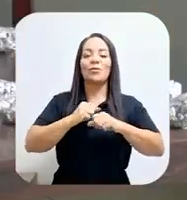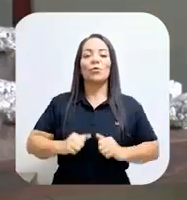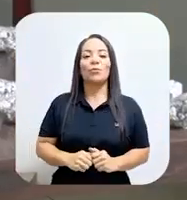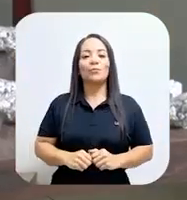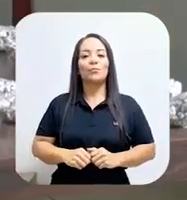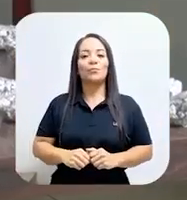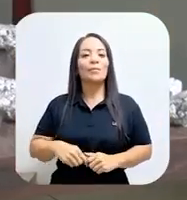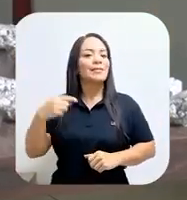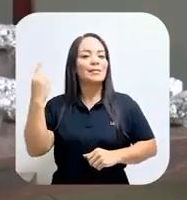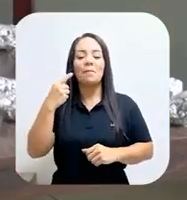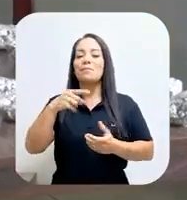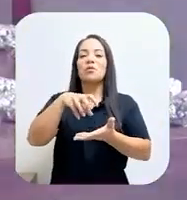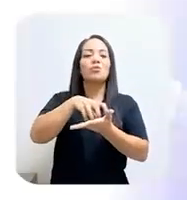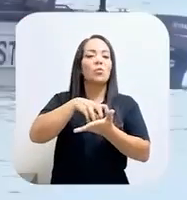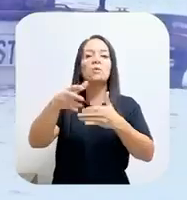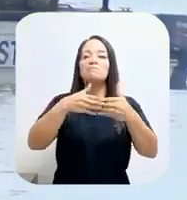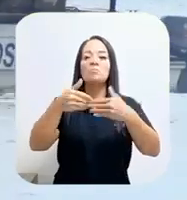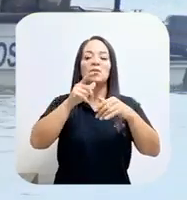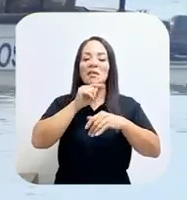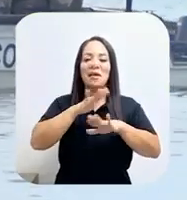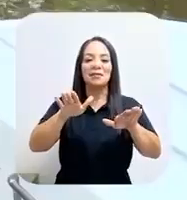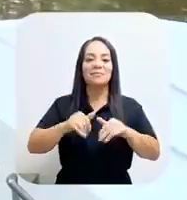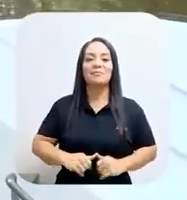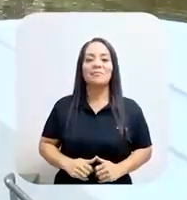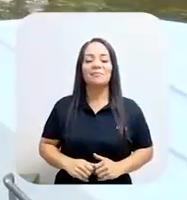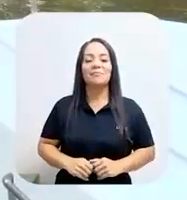haciendo, dude quien dude.